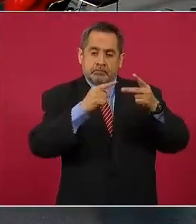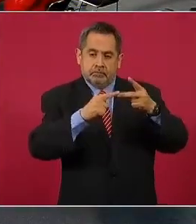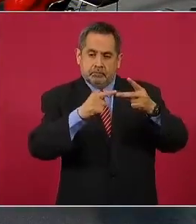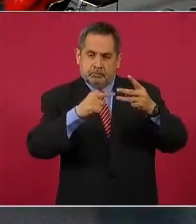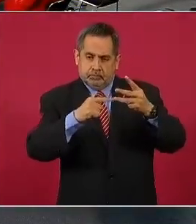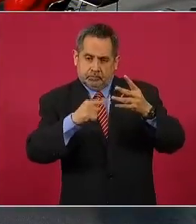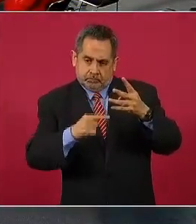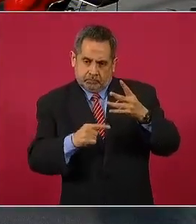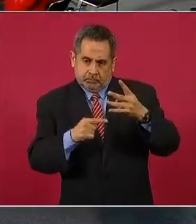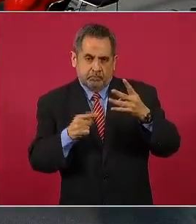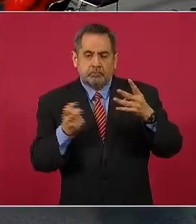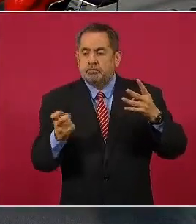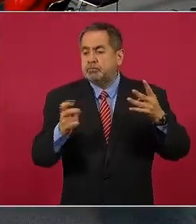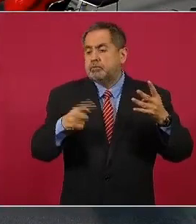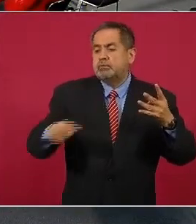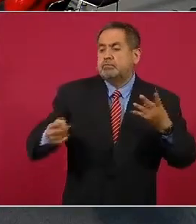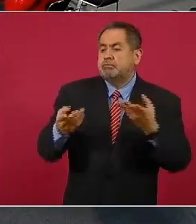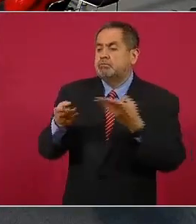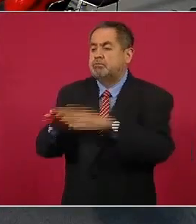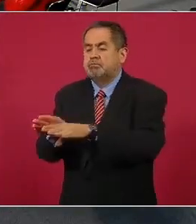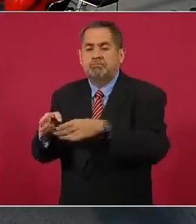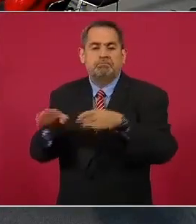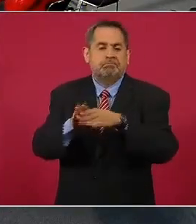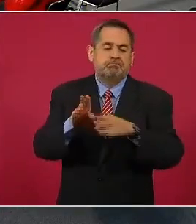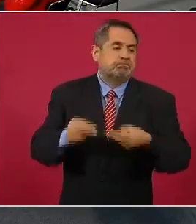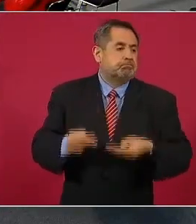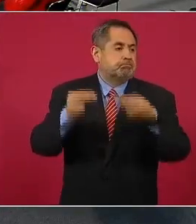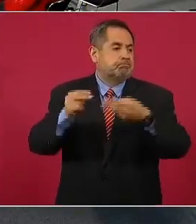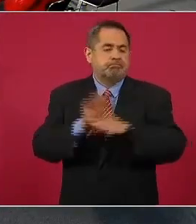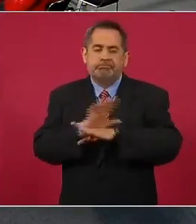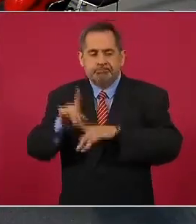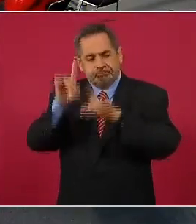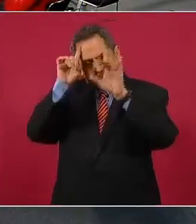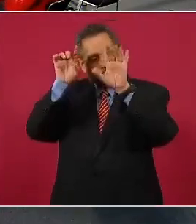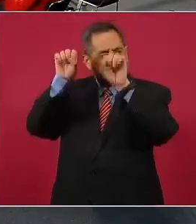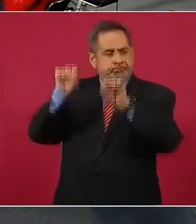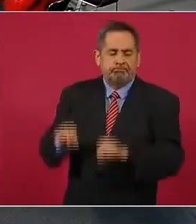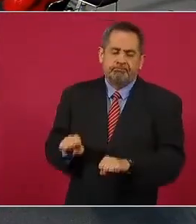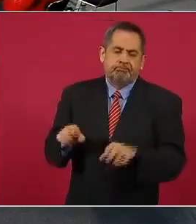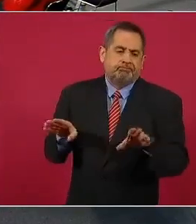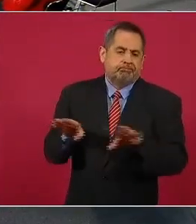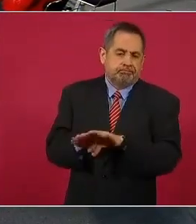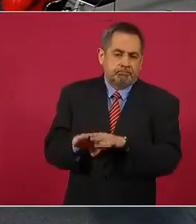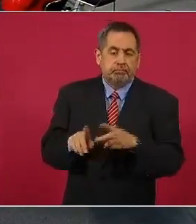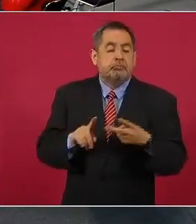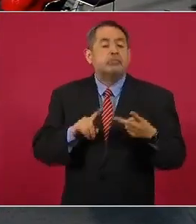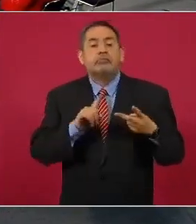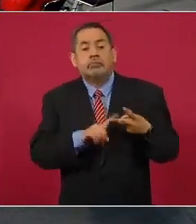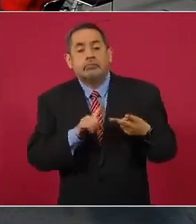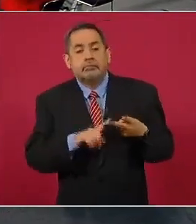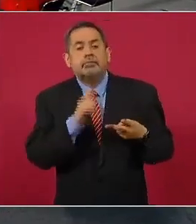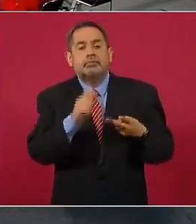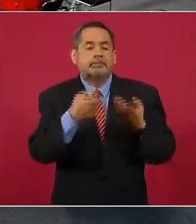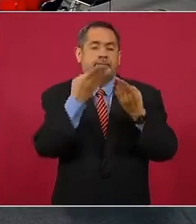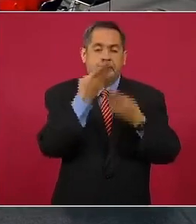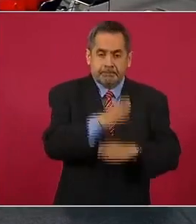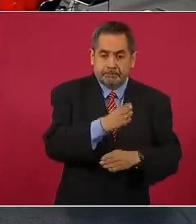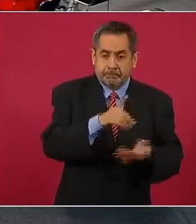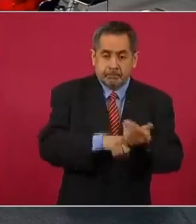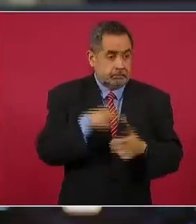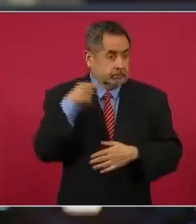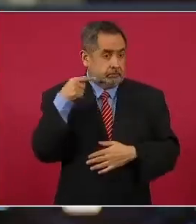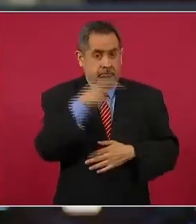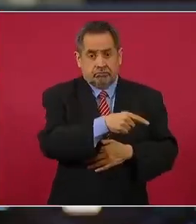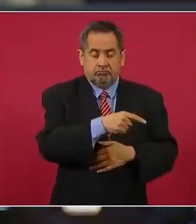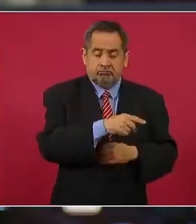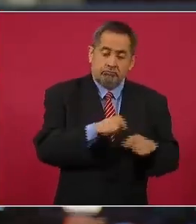empresas a cerrar la cortina, a bajarla. Existe otro factor: los bancos, las instituciones bancarias,